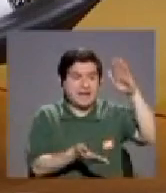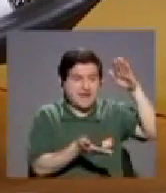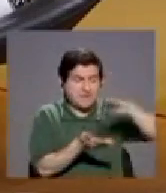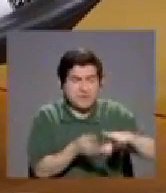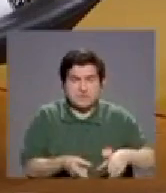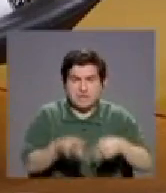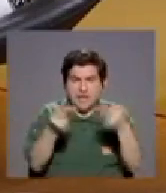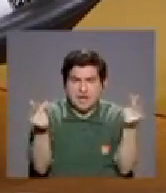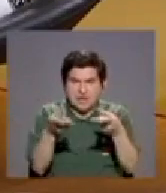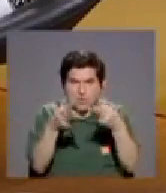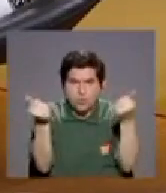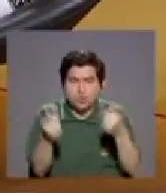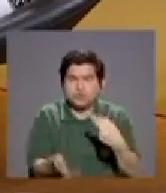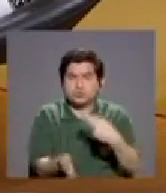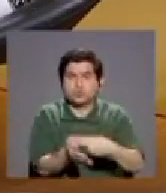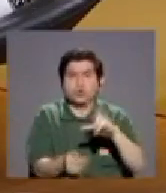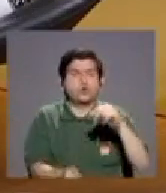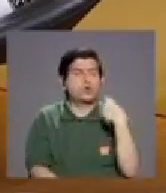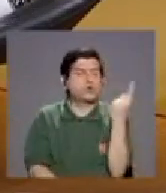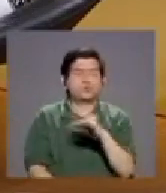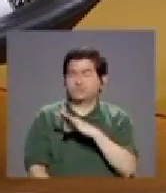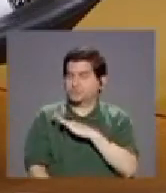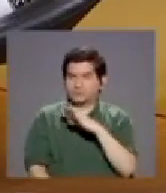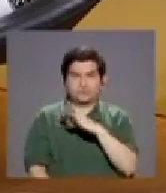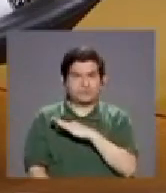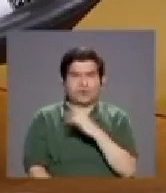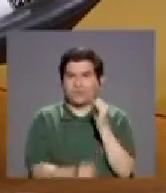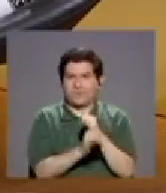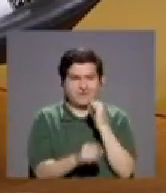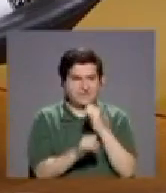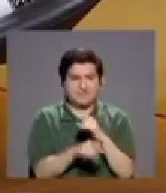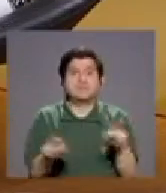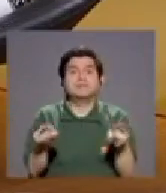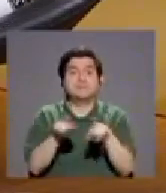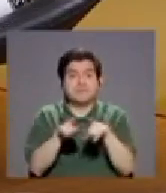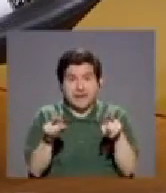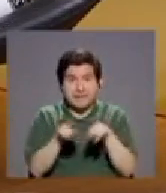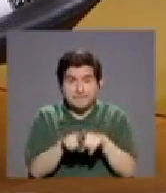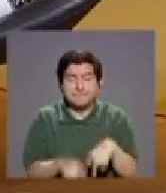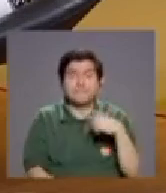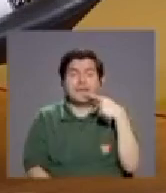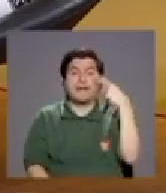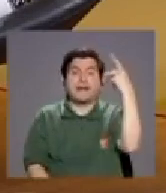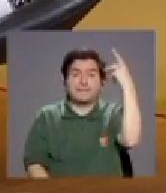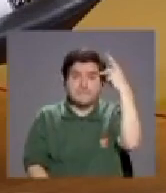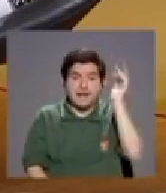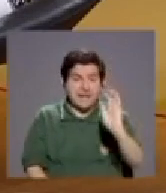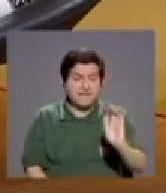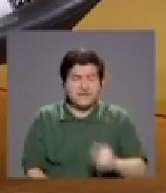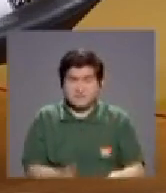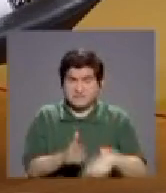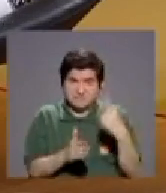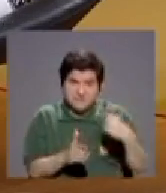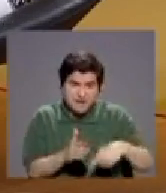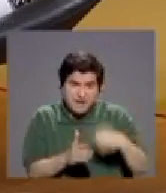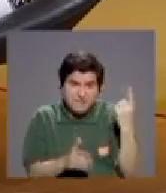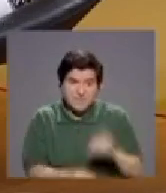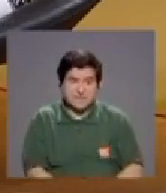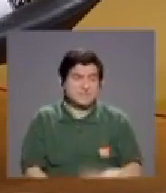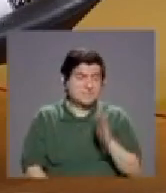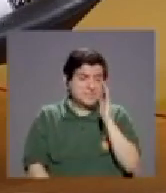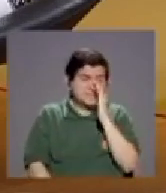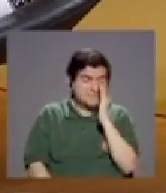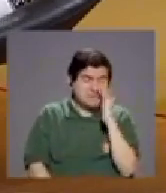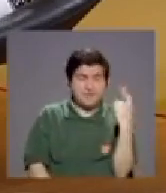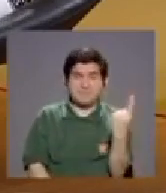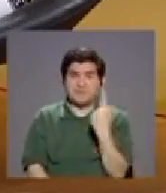costo hospitalario no solamente beneficia a la institución, sino también a los padres del niño, porque muchas veces, si la mamá es